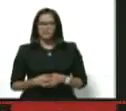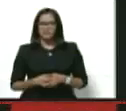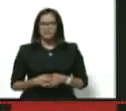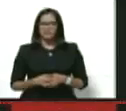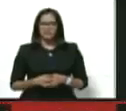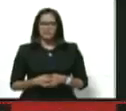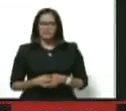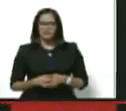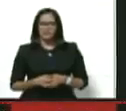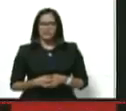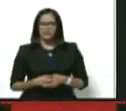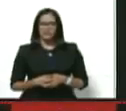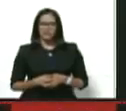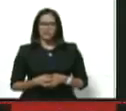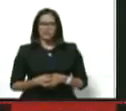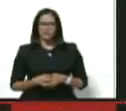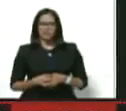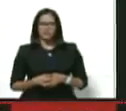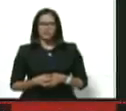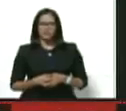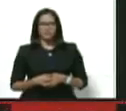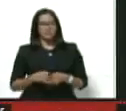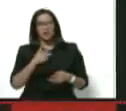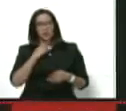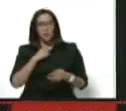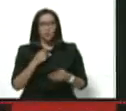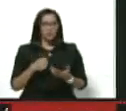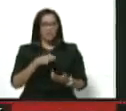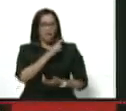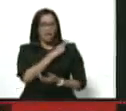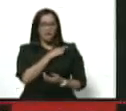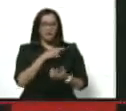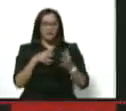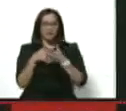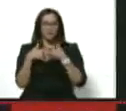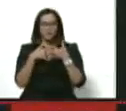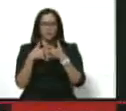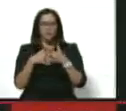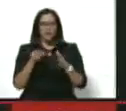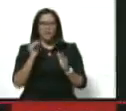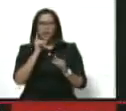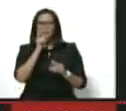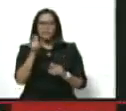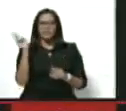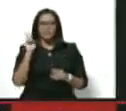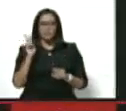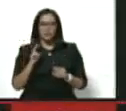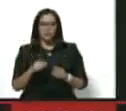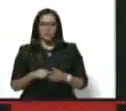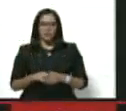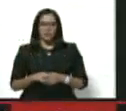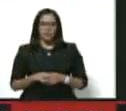5.000, 10.000 dólares. Y además le cumplen al amo del norte de mal hablar de Venezuela. Además que